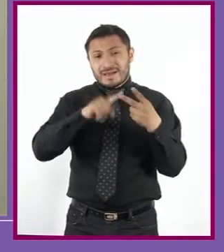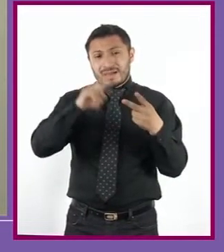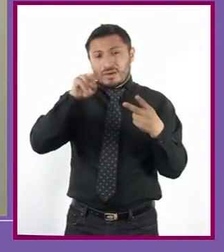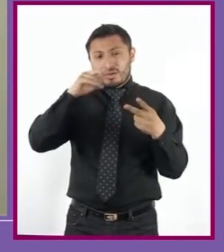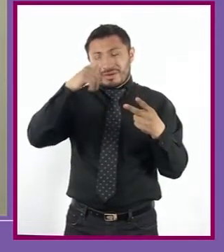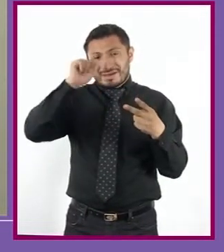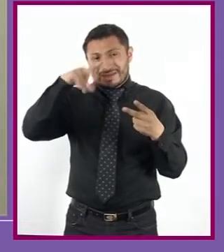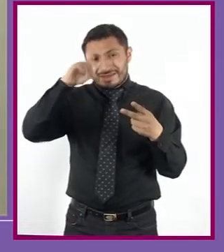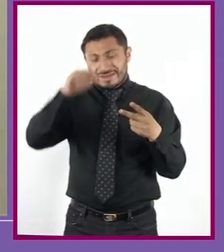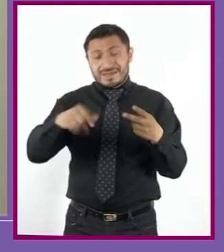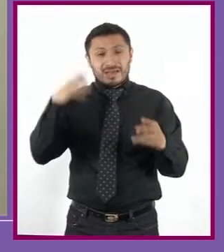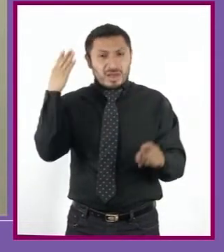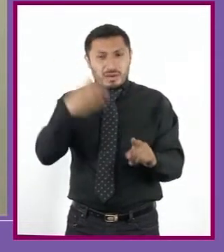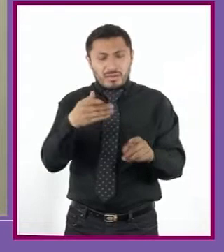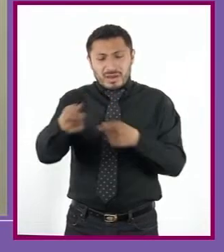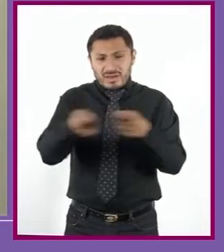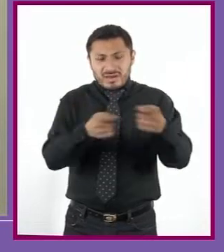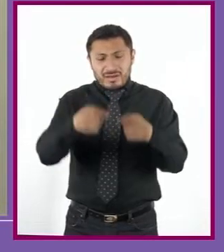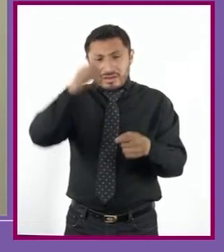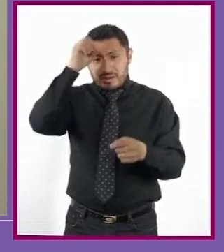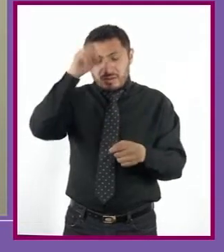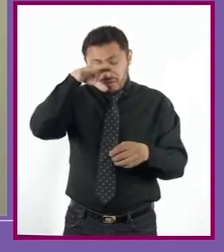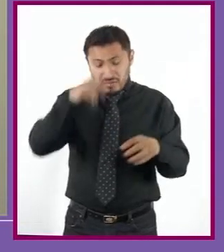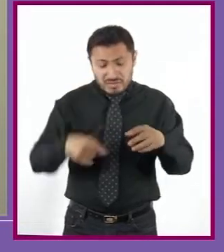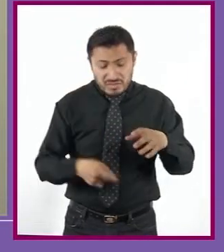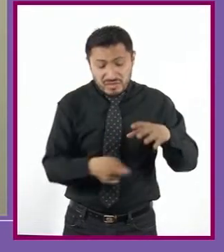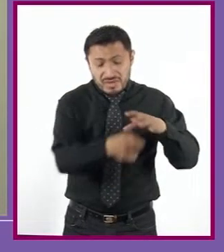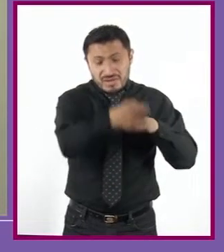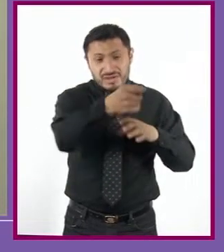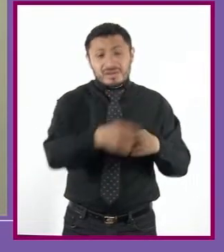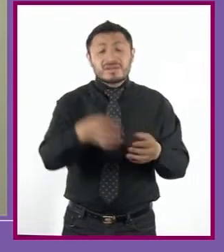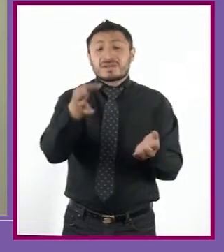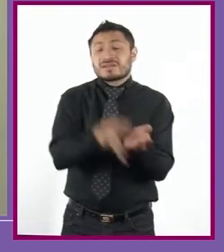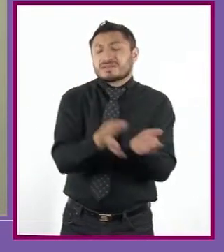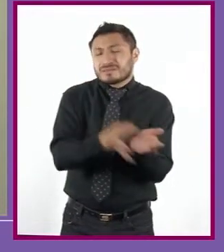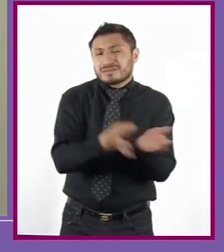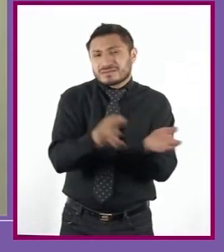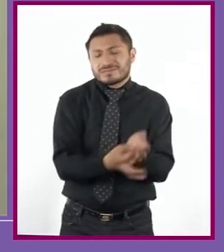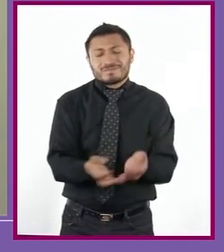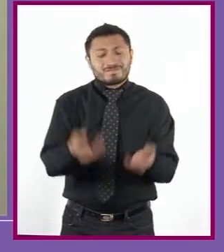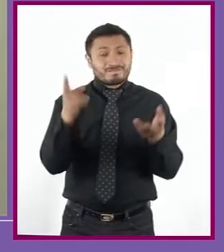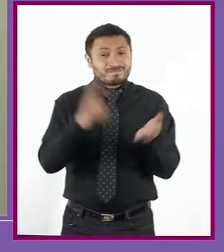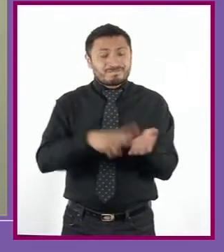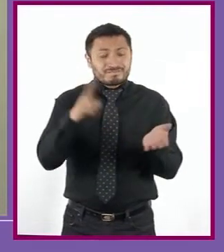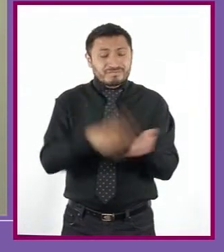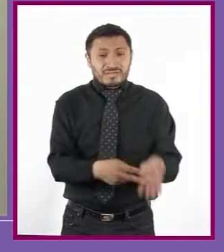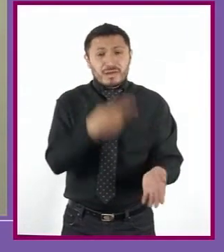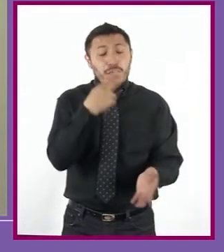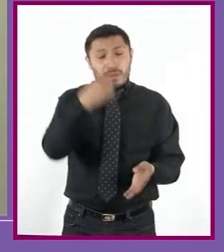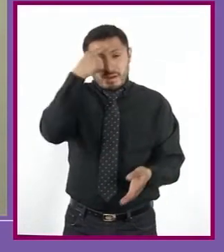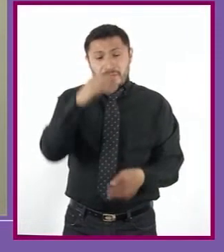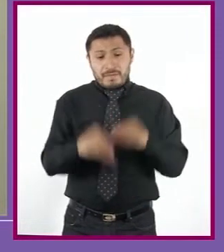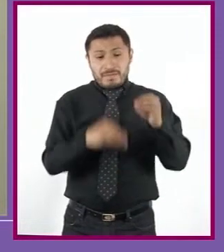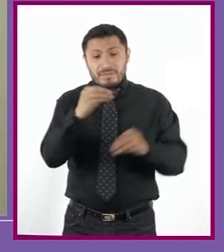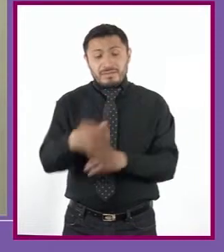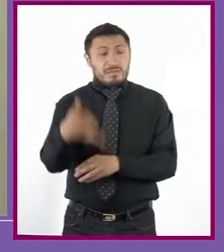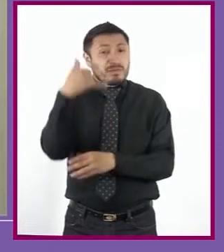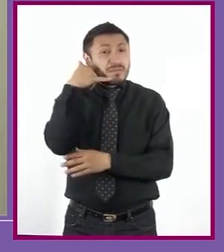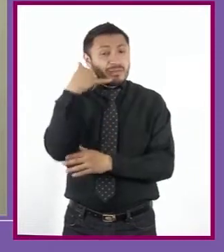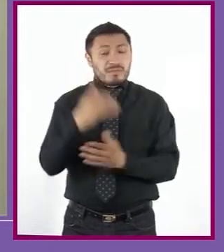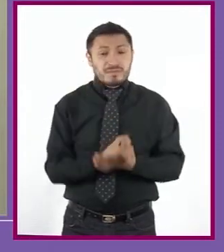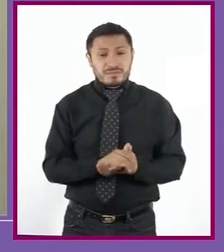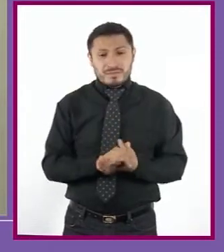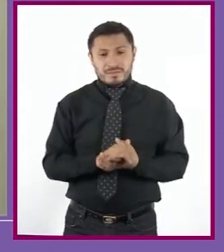que pretenden controlar las minas de coltán, un mineral codiciado que se utiliza en la fabricación de teléfonos